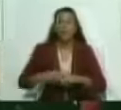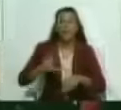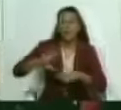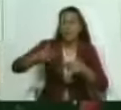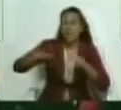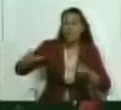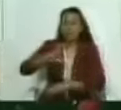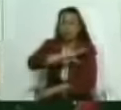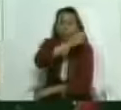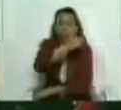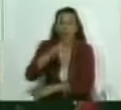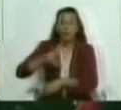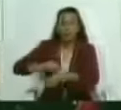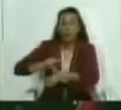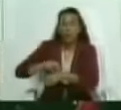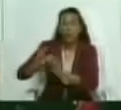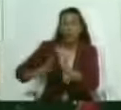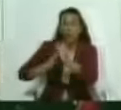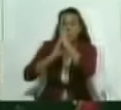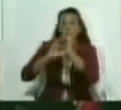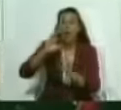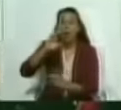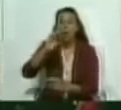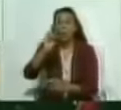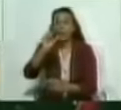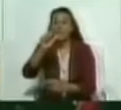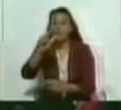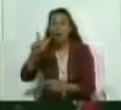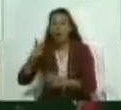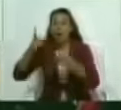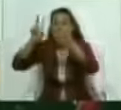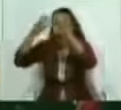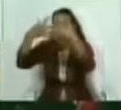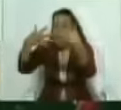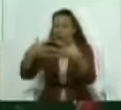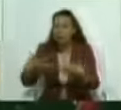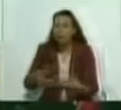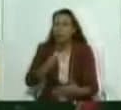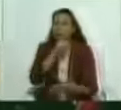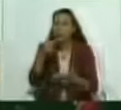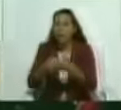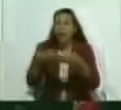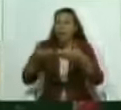dirección que preside la doctora Rosalba, que tiene que ver con el registro, que está